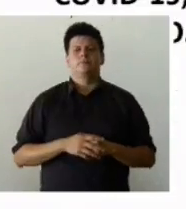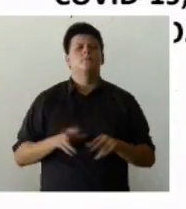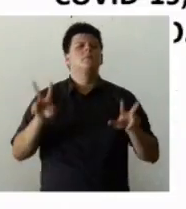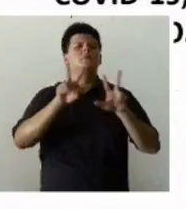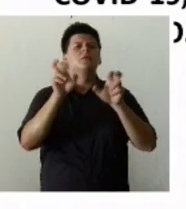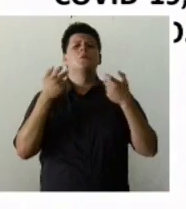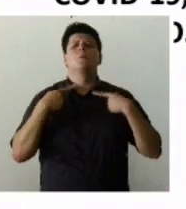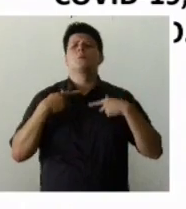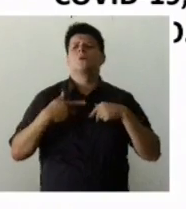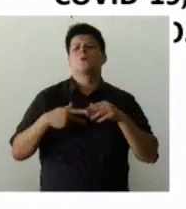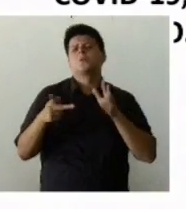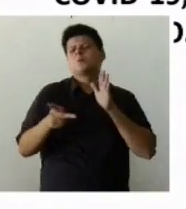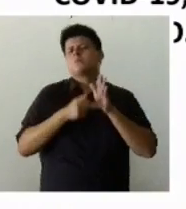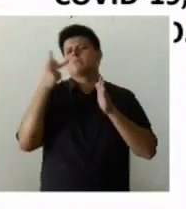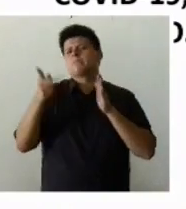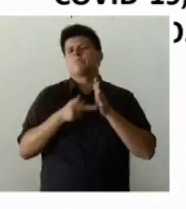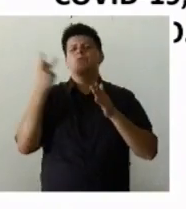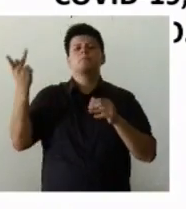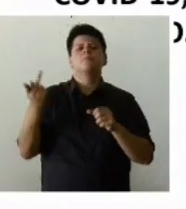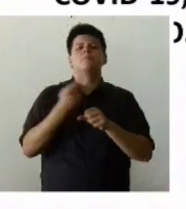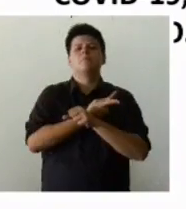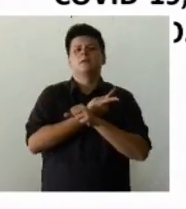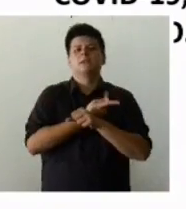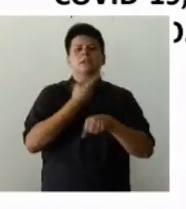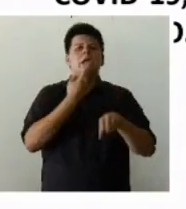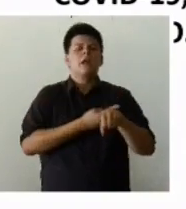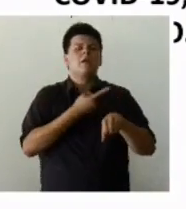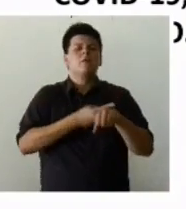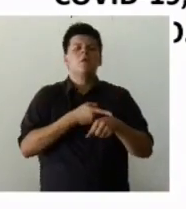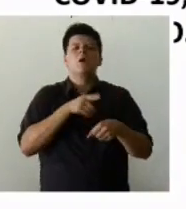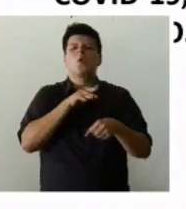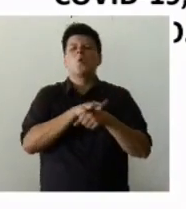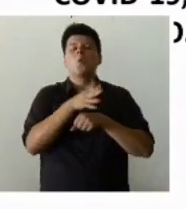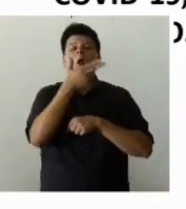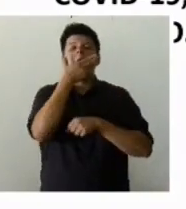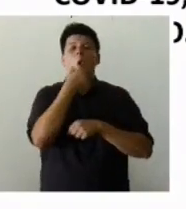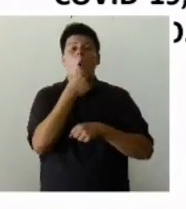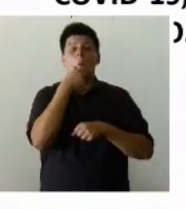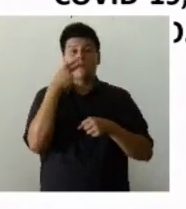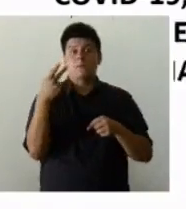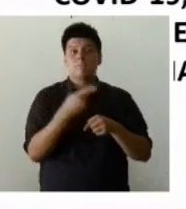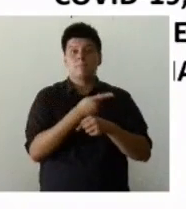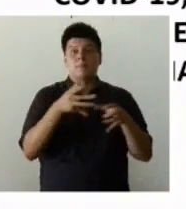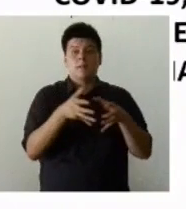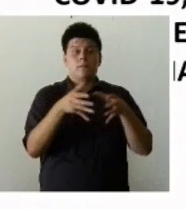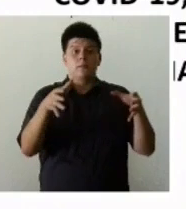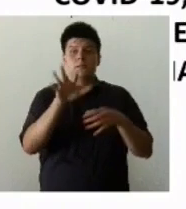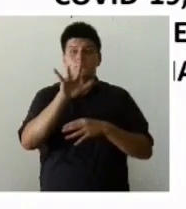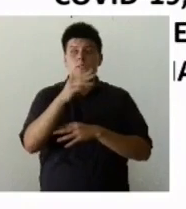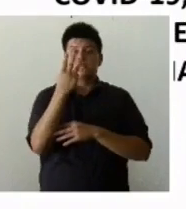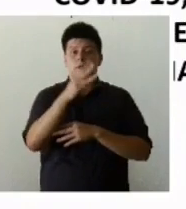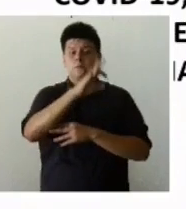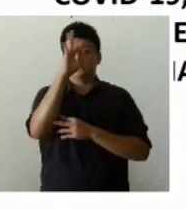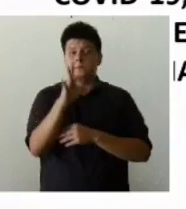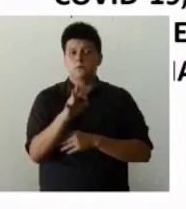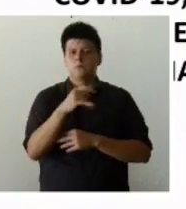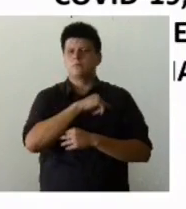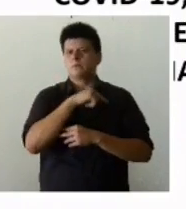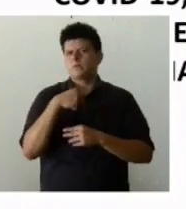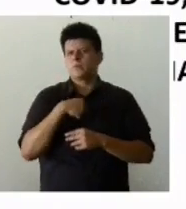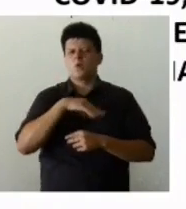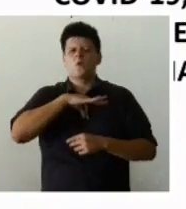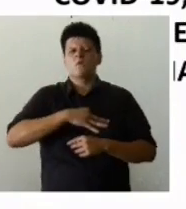Generalmente ocurre esta enfermedad predominantemente en el sexo masculino, 53%. Tenemos el